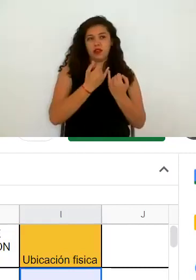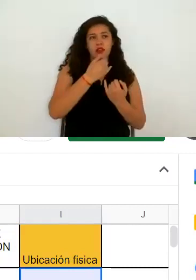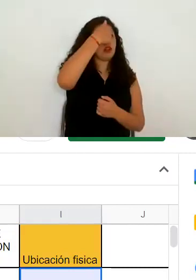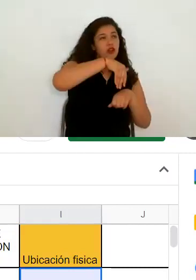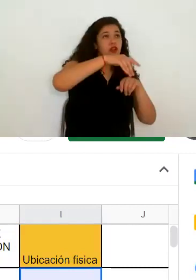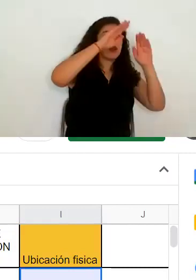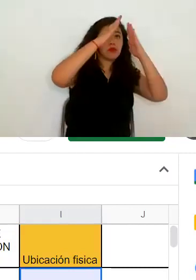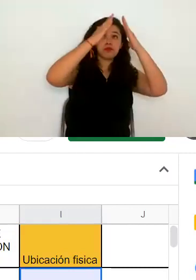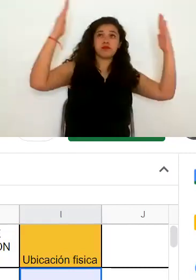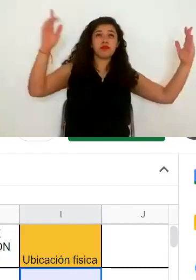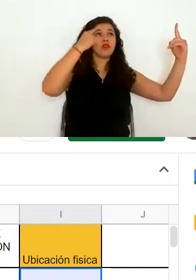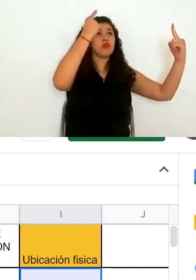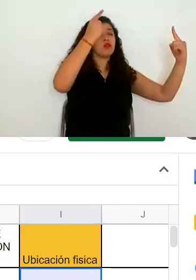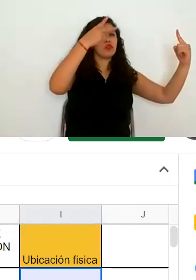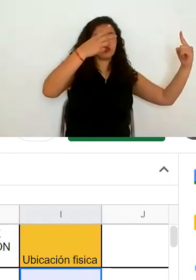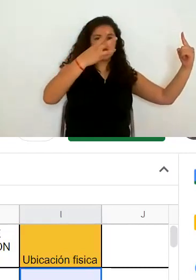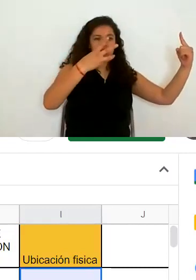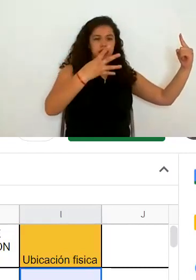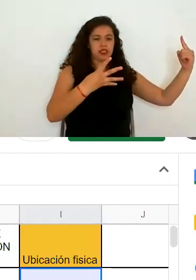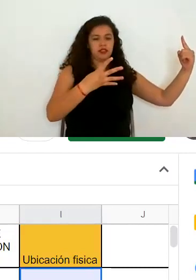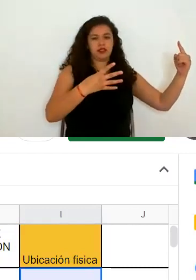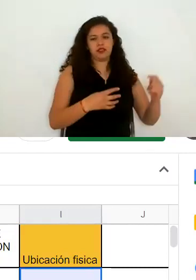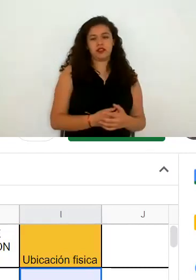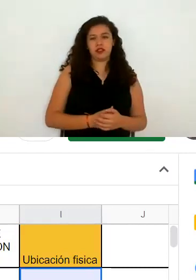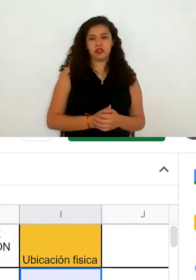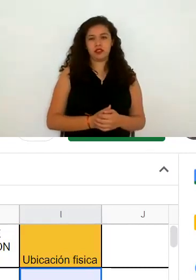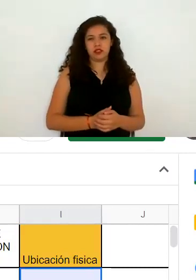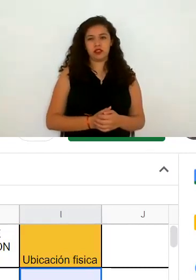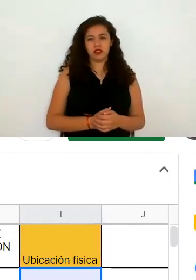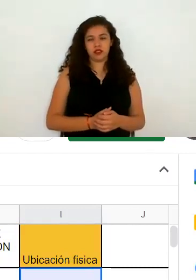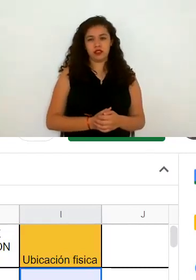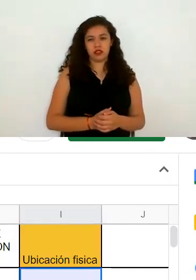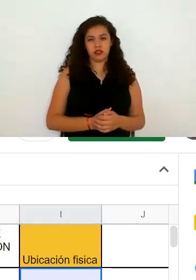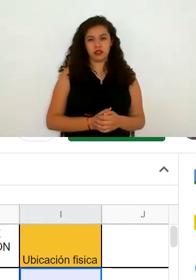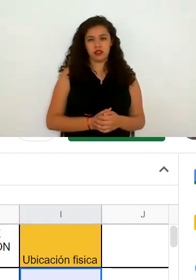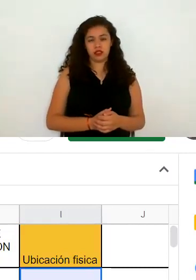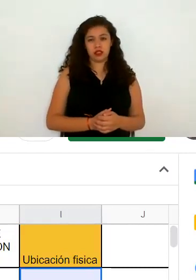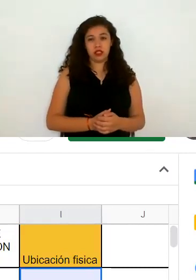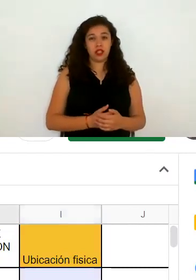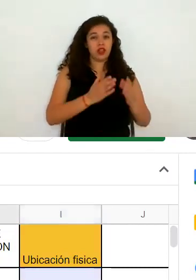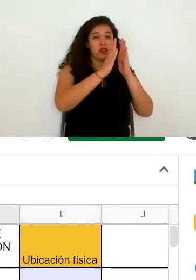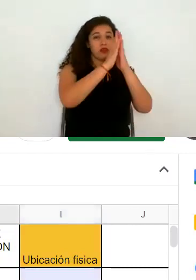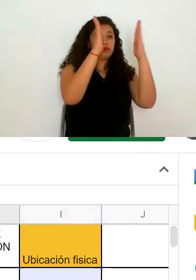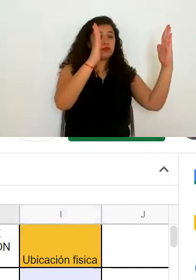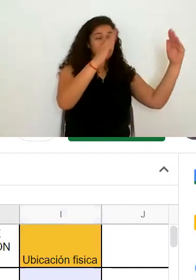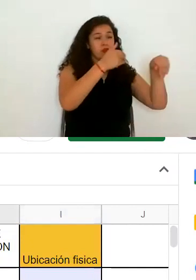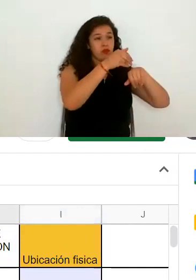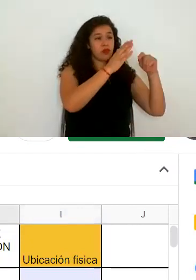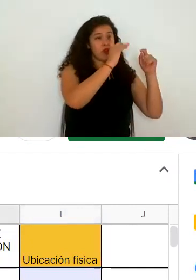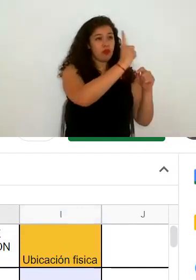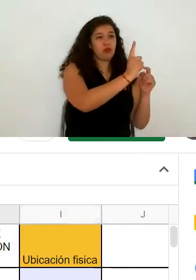Anaquel 1, anaquel 2, o anaquel 1 entre paño 1, entre paño 2, entre paño 3, de acuerdo